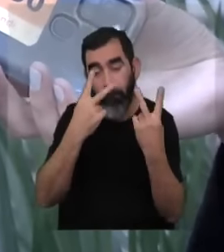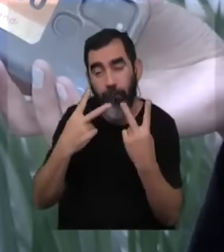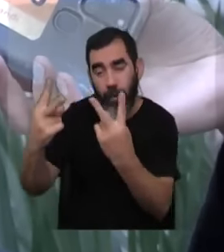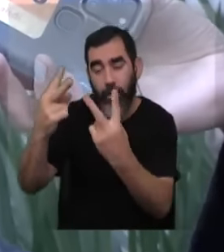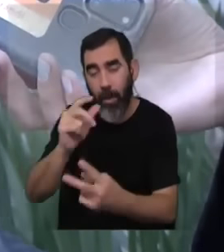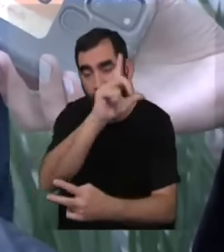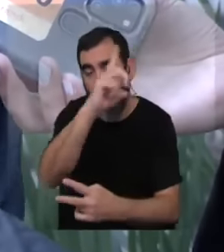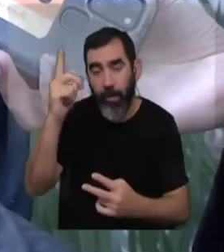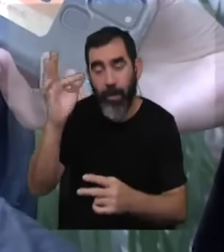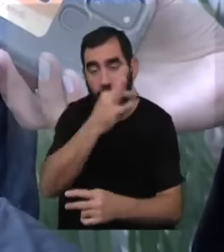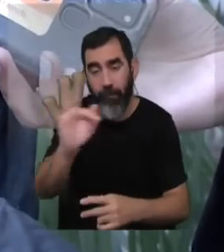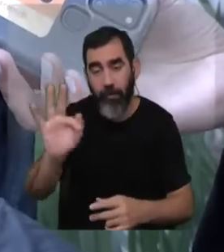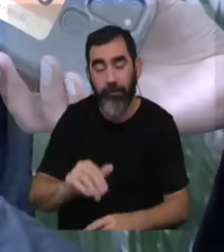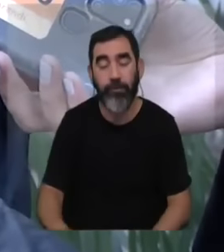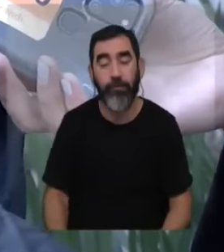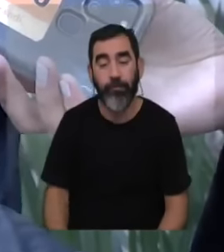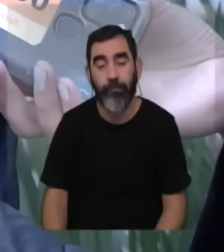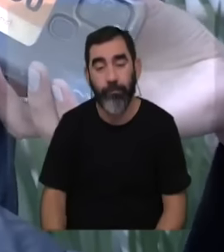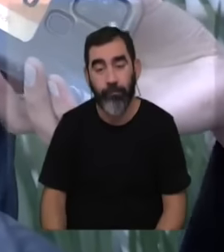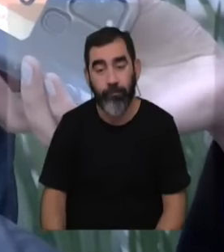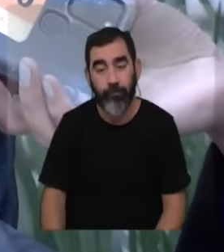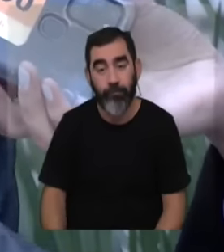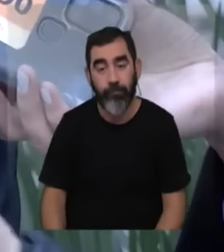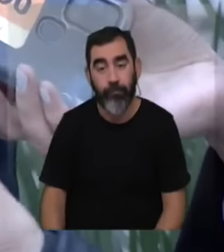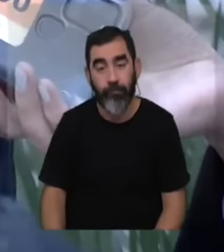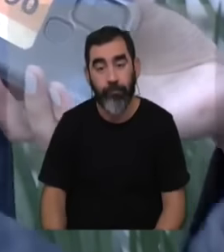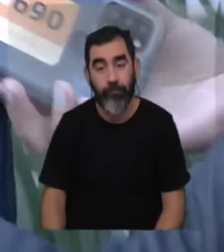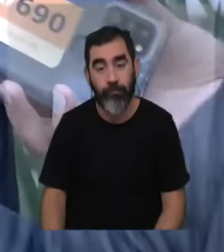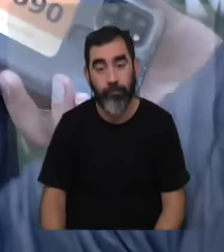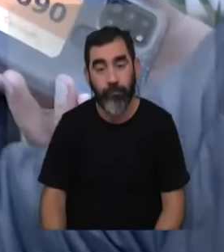una visita oficial de nuestro presidente Francia el año